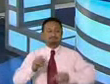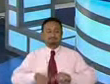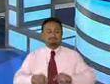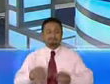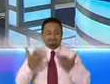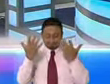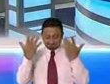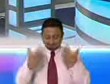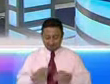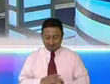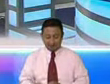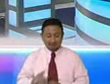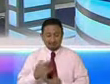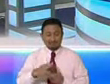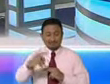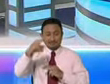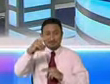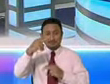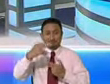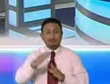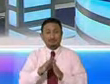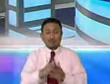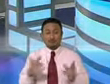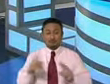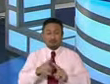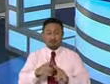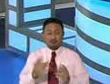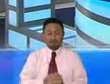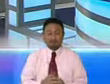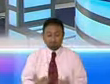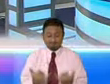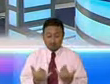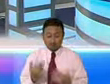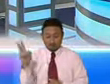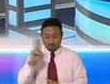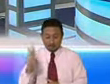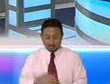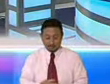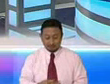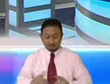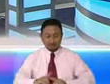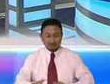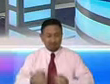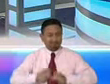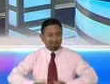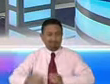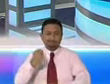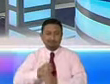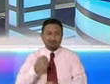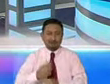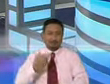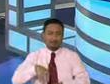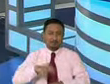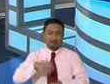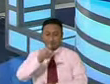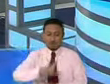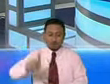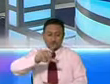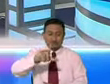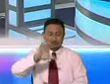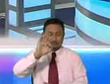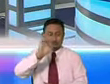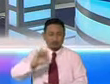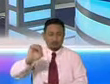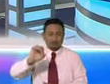aquí finalizamos esta emisión del Comercio TV en hoy día viernes, pero nosotros trabajaremos con normalidad el lunes 9 de octubre